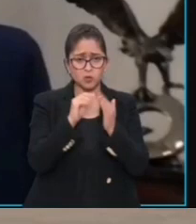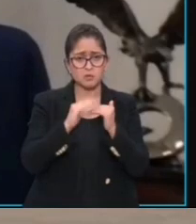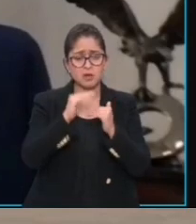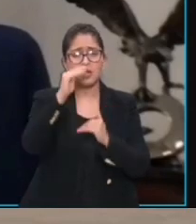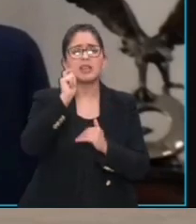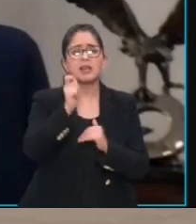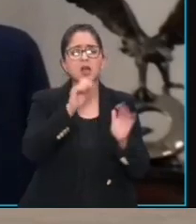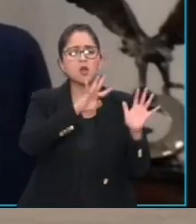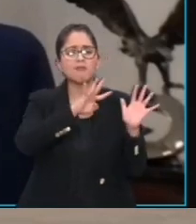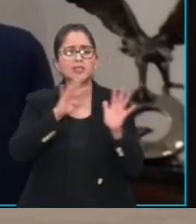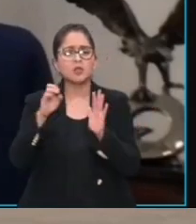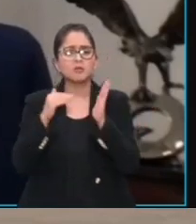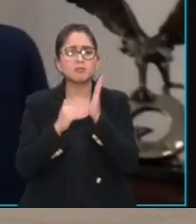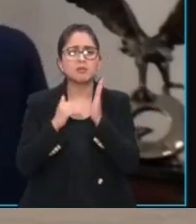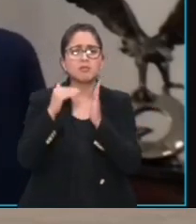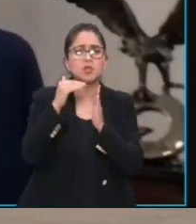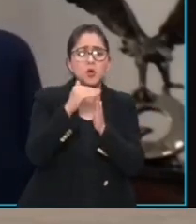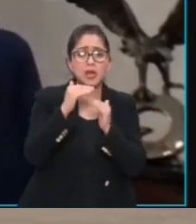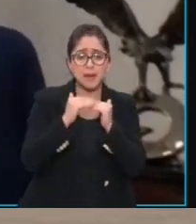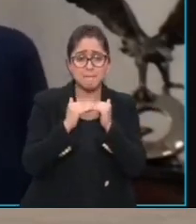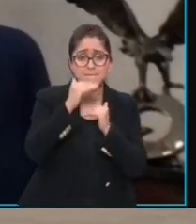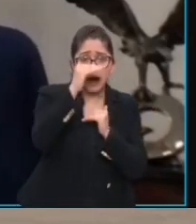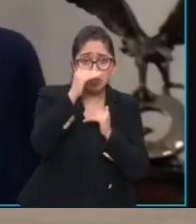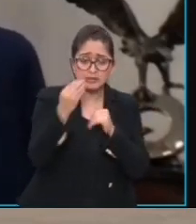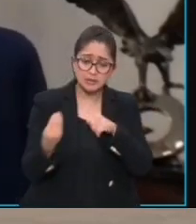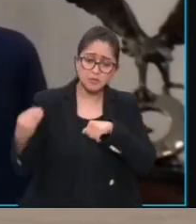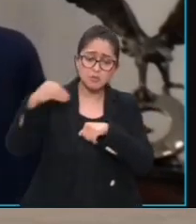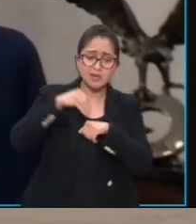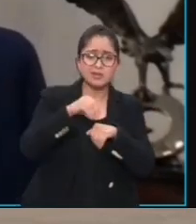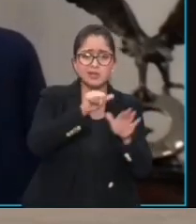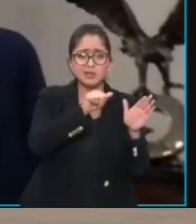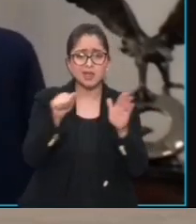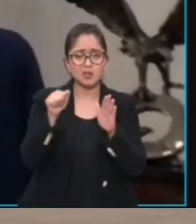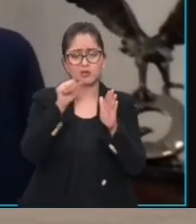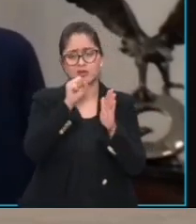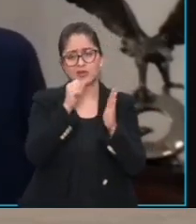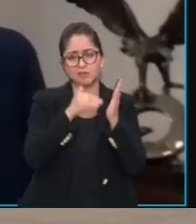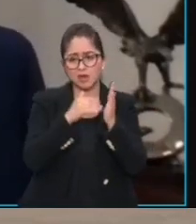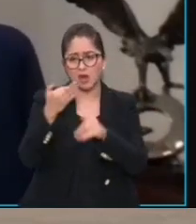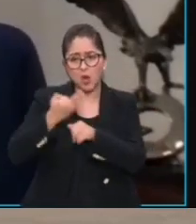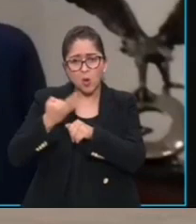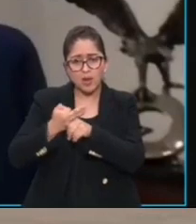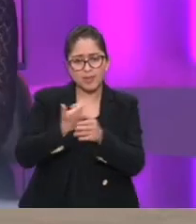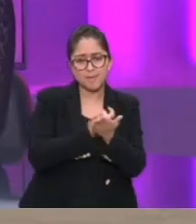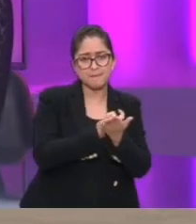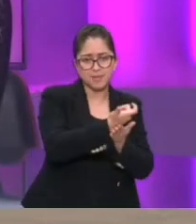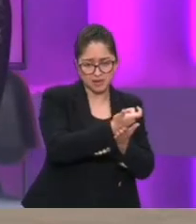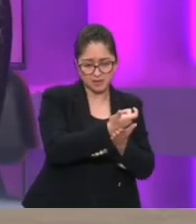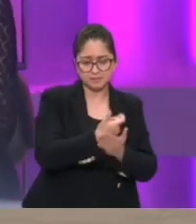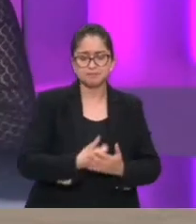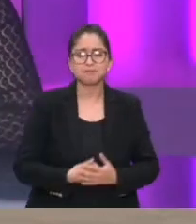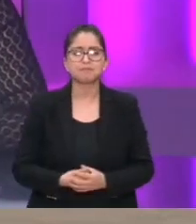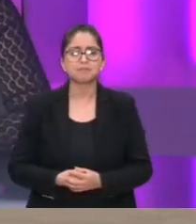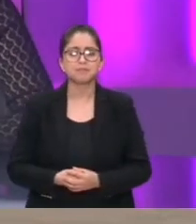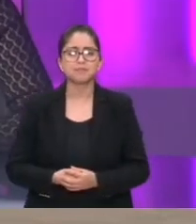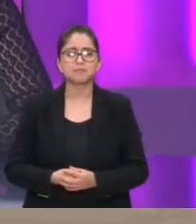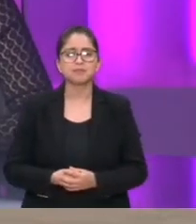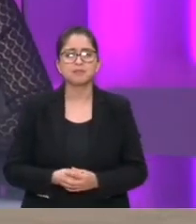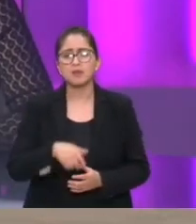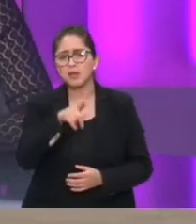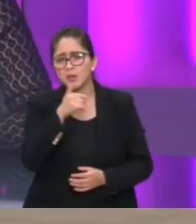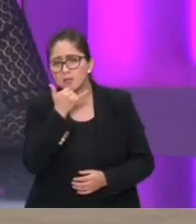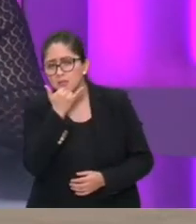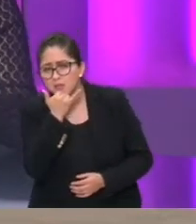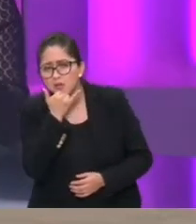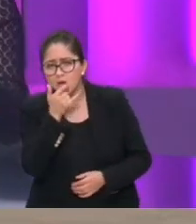900 mil millones de pesos, más a los 646 mil que le asignan hoy el directo. ¿Votarán también por temas, reforzar el INSABI,